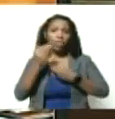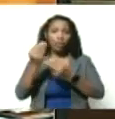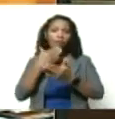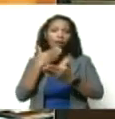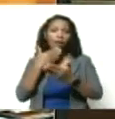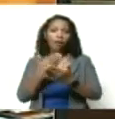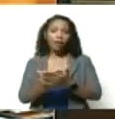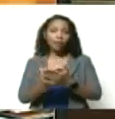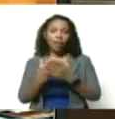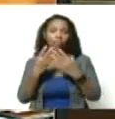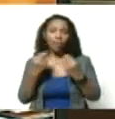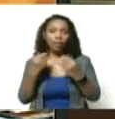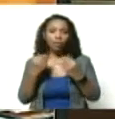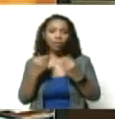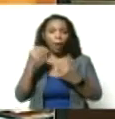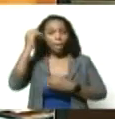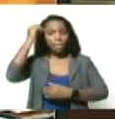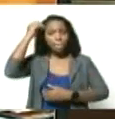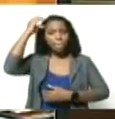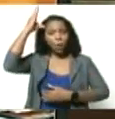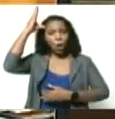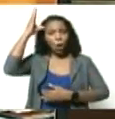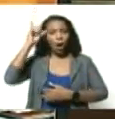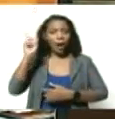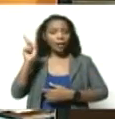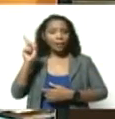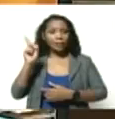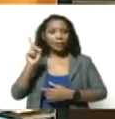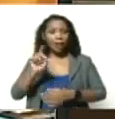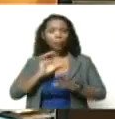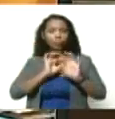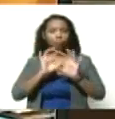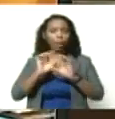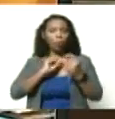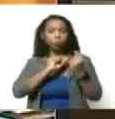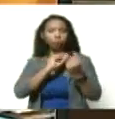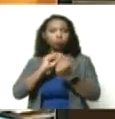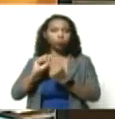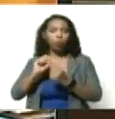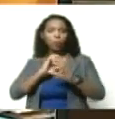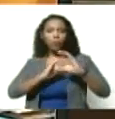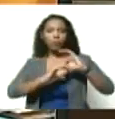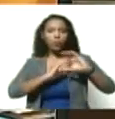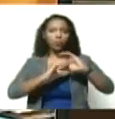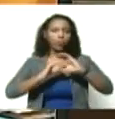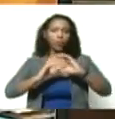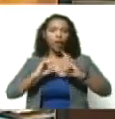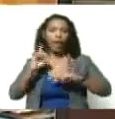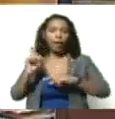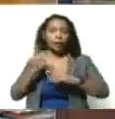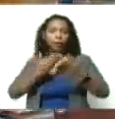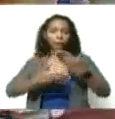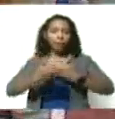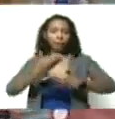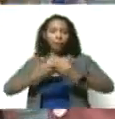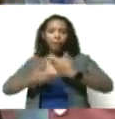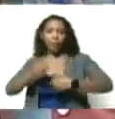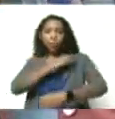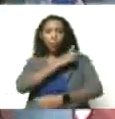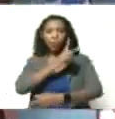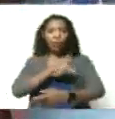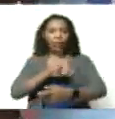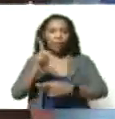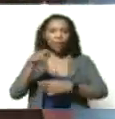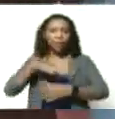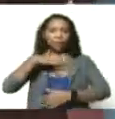gracias por tanto conocimiento, por esa tertulia, por esas conversaciones, por ese intercambio de poemas en